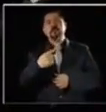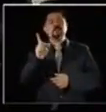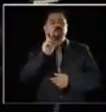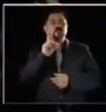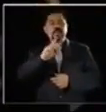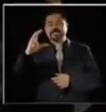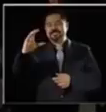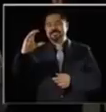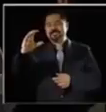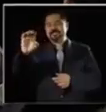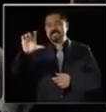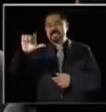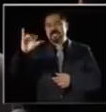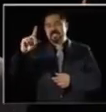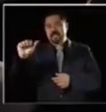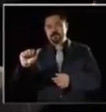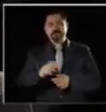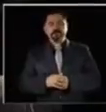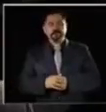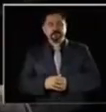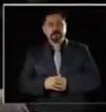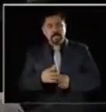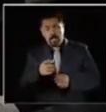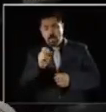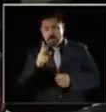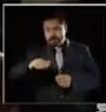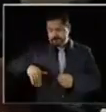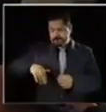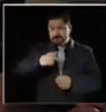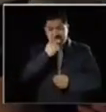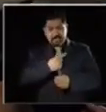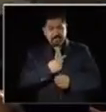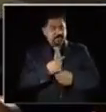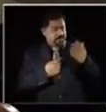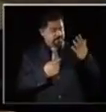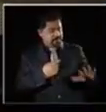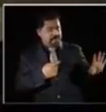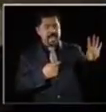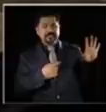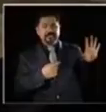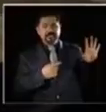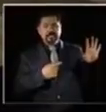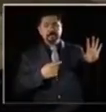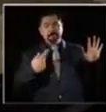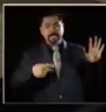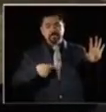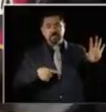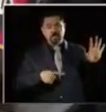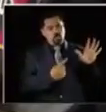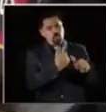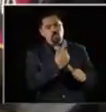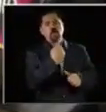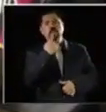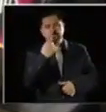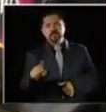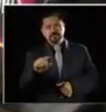Célida López. Muchas gracias. Comentabas ahorita que de cada 10, solamente 9 denuncian, por dos razones, por miedo y